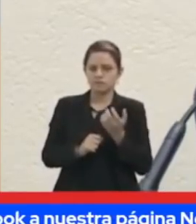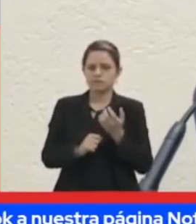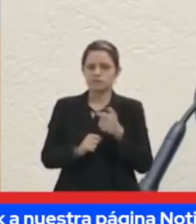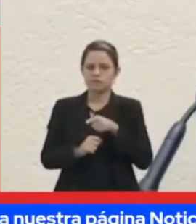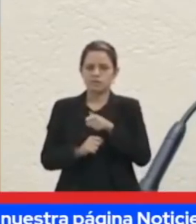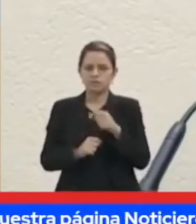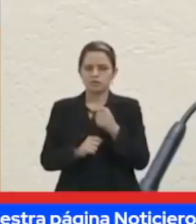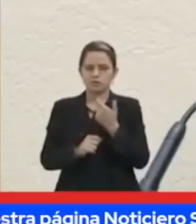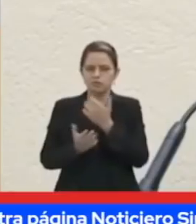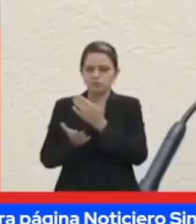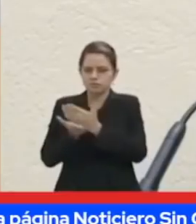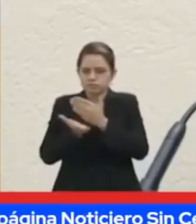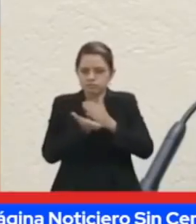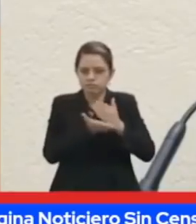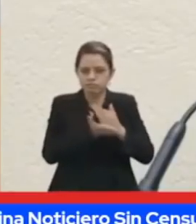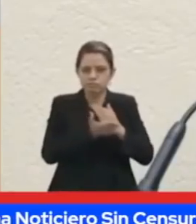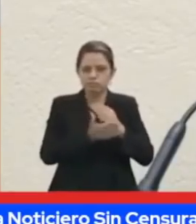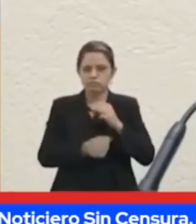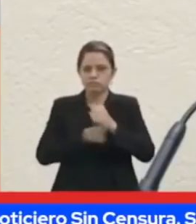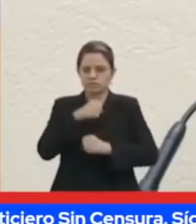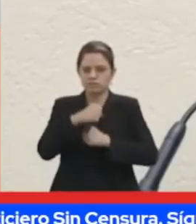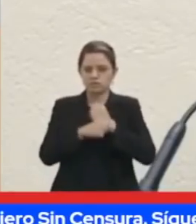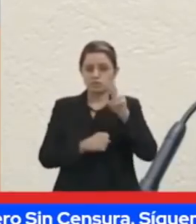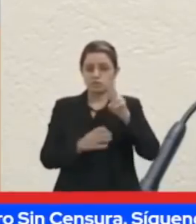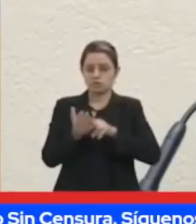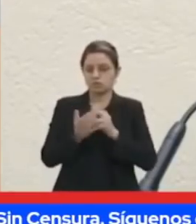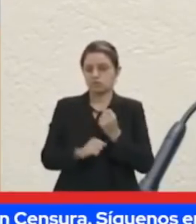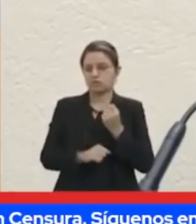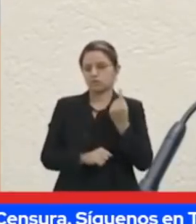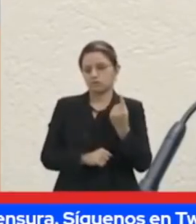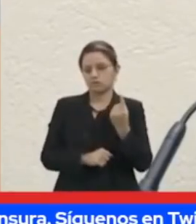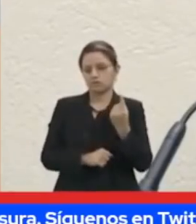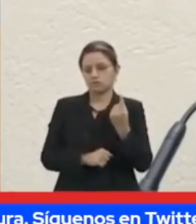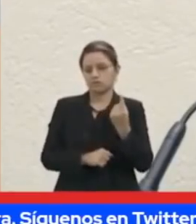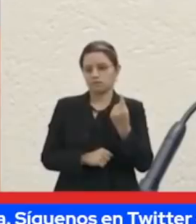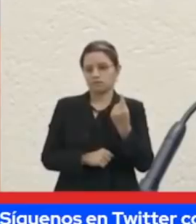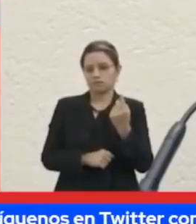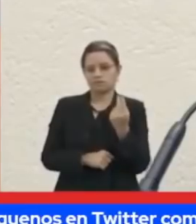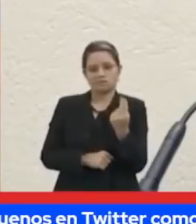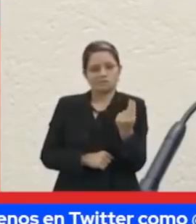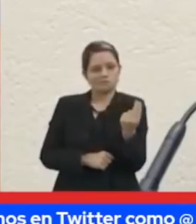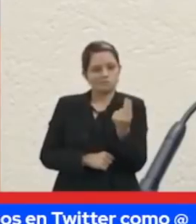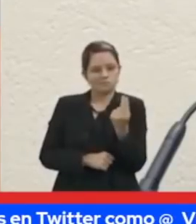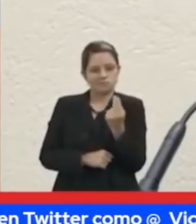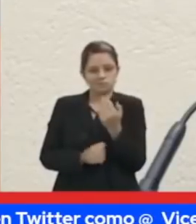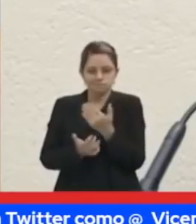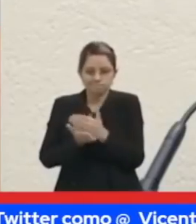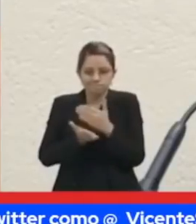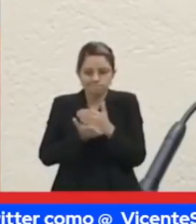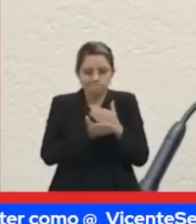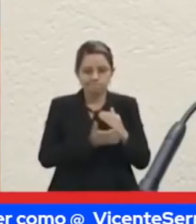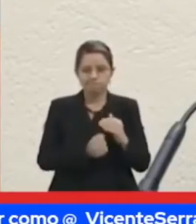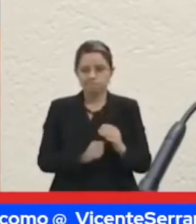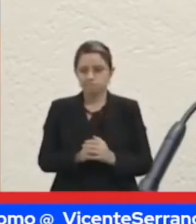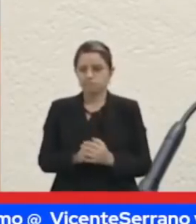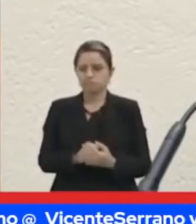presupuéstales con el presupuesto de 2021 que han sido necesarias y que son el resultado